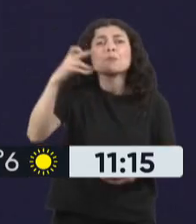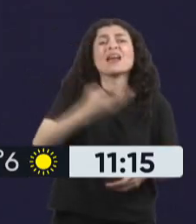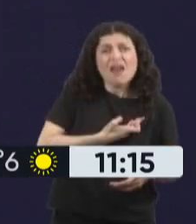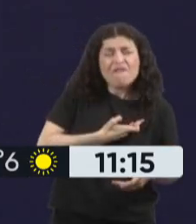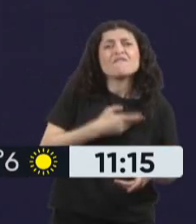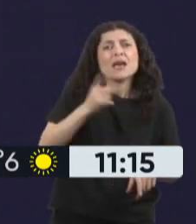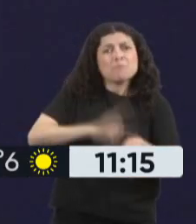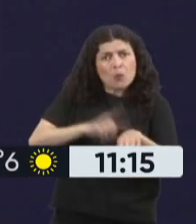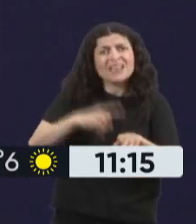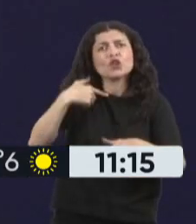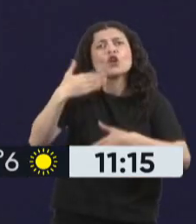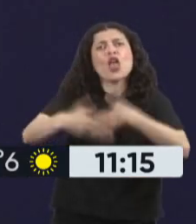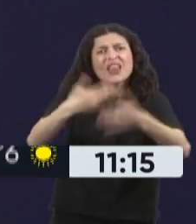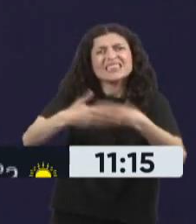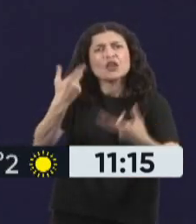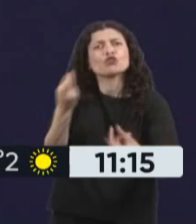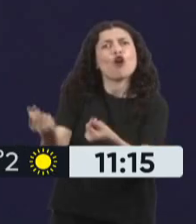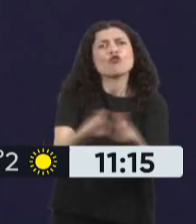es obvio que necesita hacer